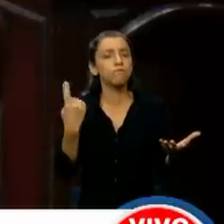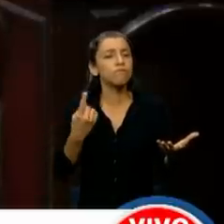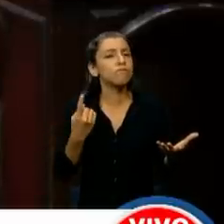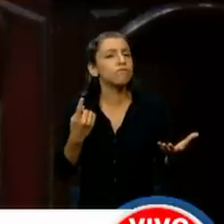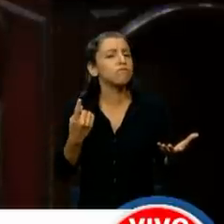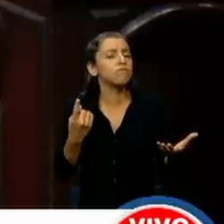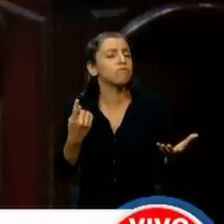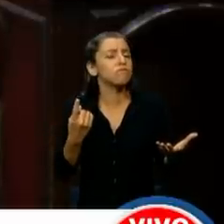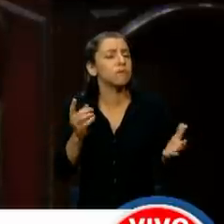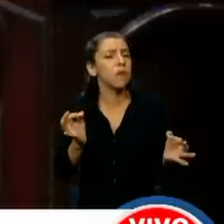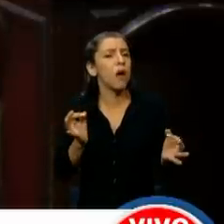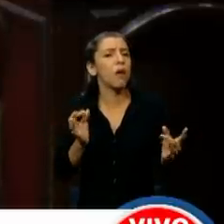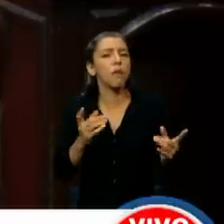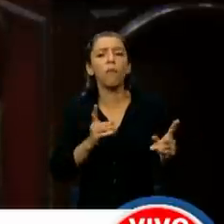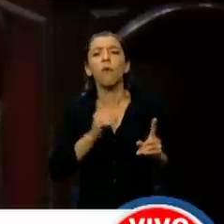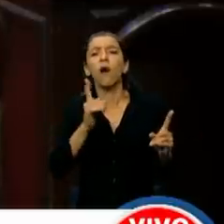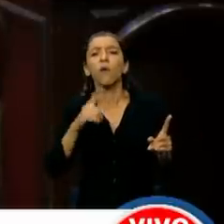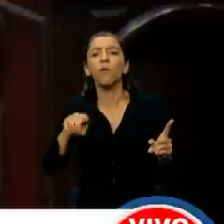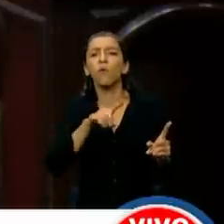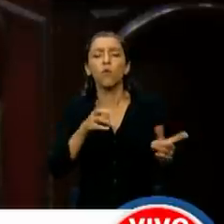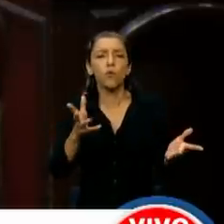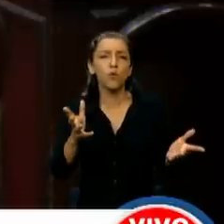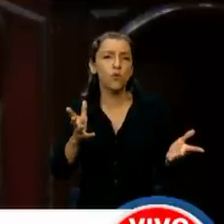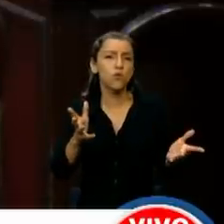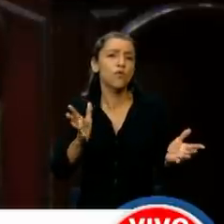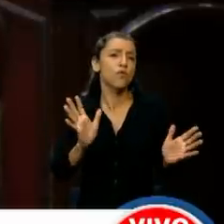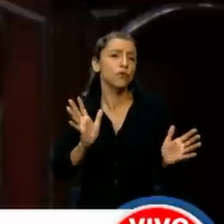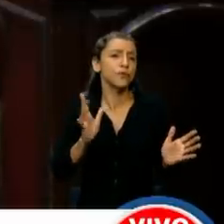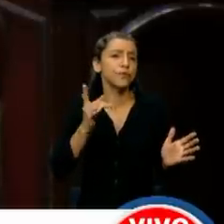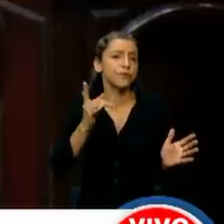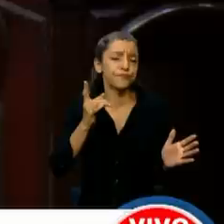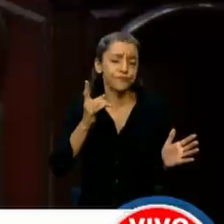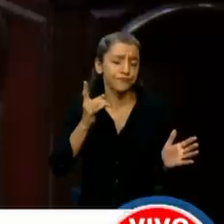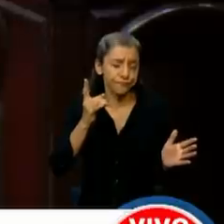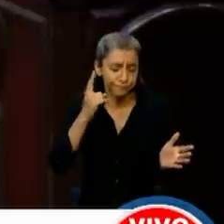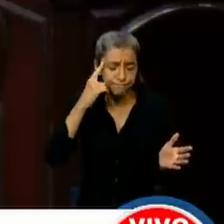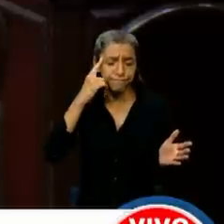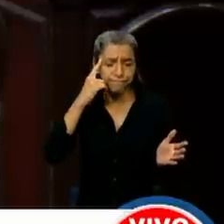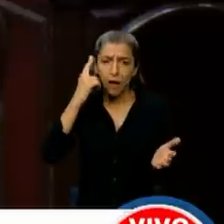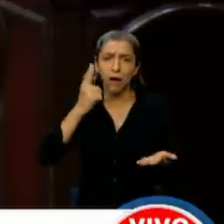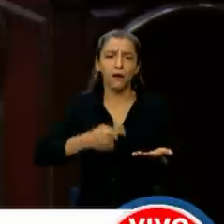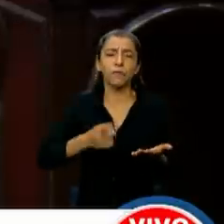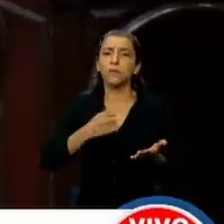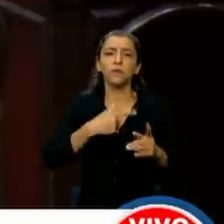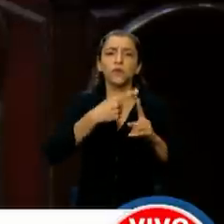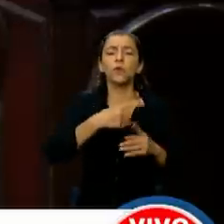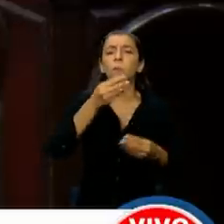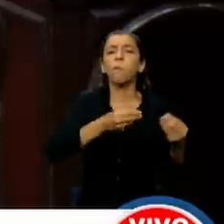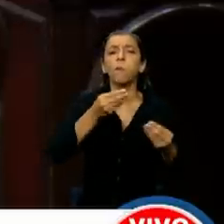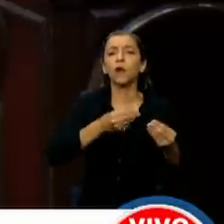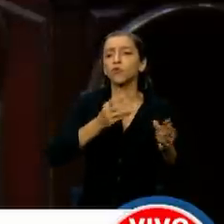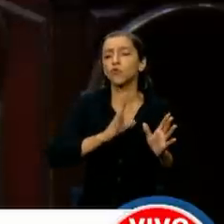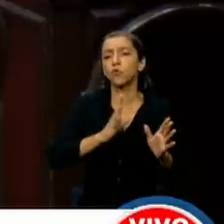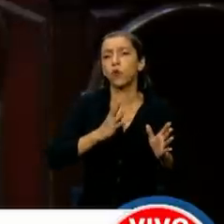prefieren dejar o intentar dejar sin presupuesto a un gobierno antes que dejarse